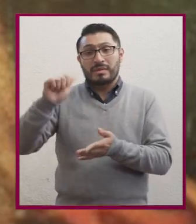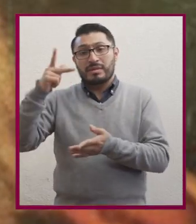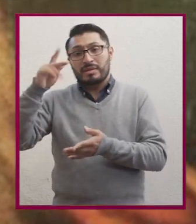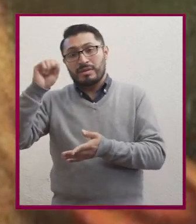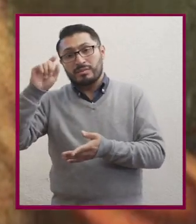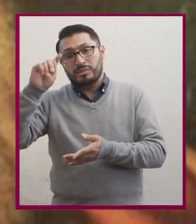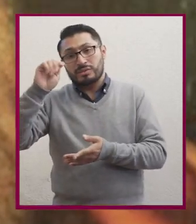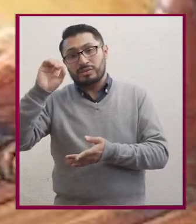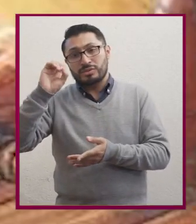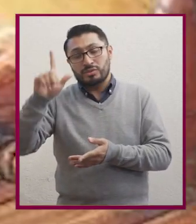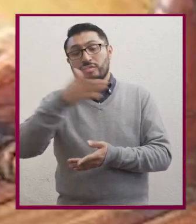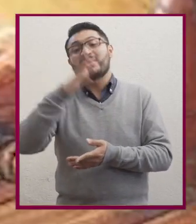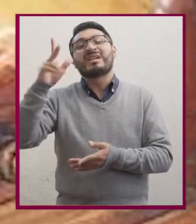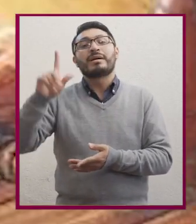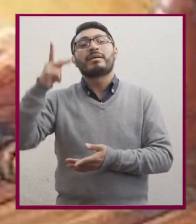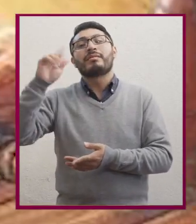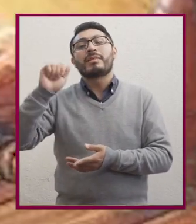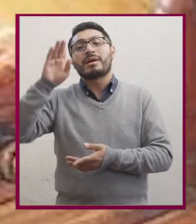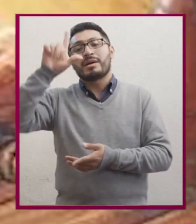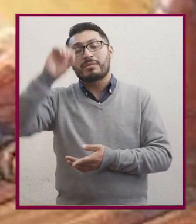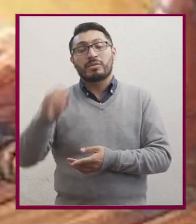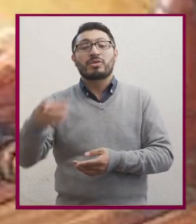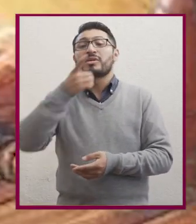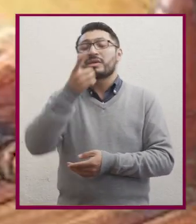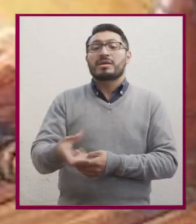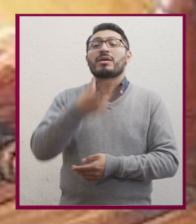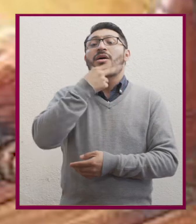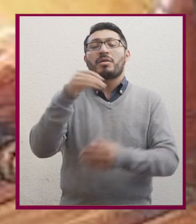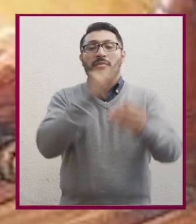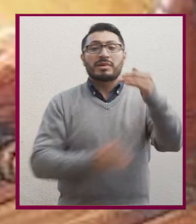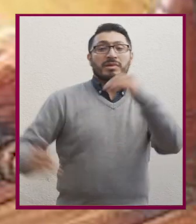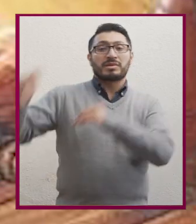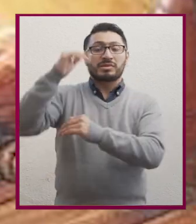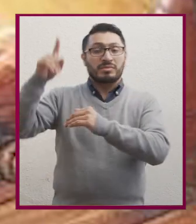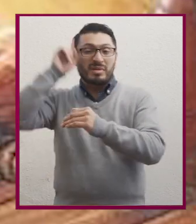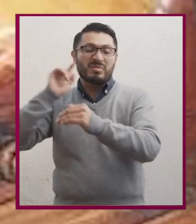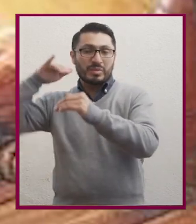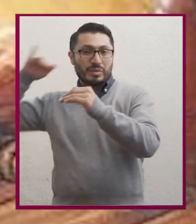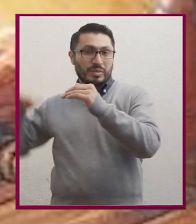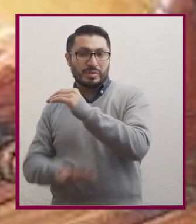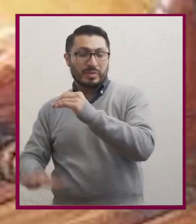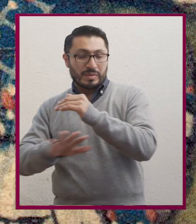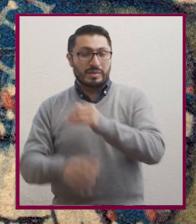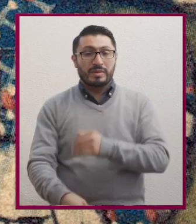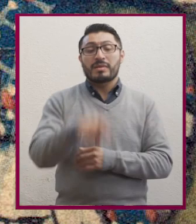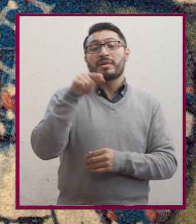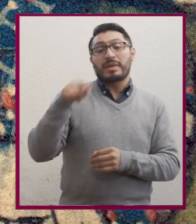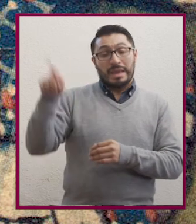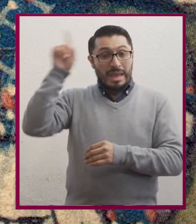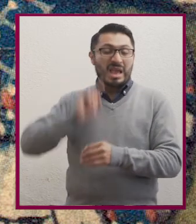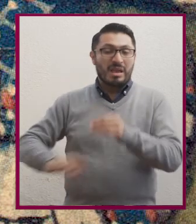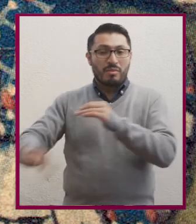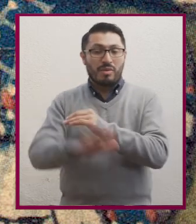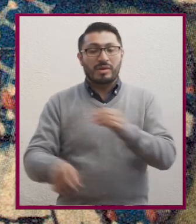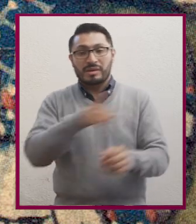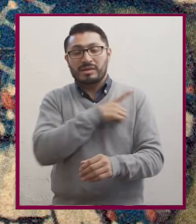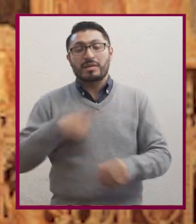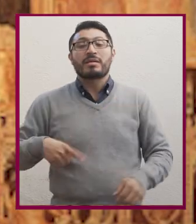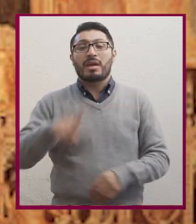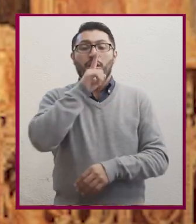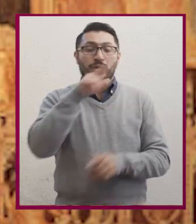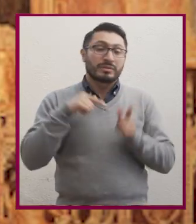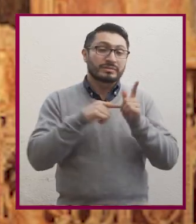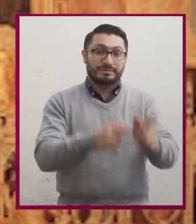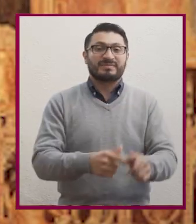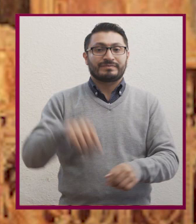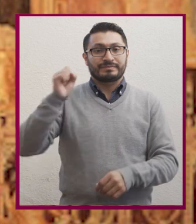en particular, conferían a los hombres autoridad sobre las mujeres, quienes, se decía, debían permanecer calladas. En